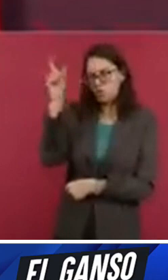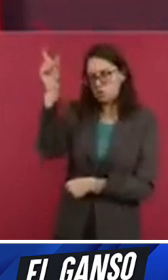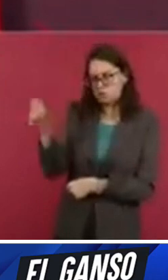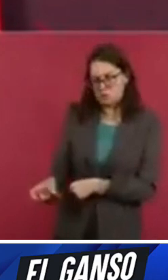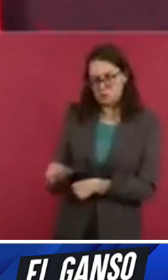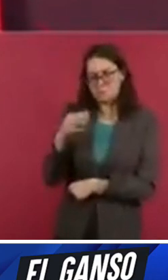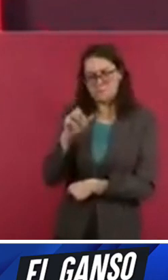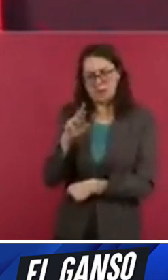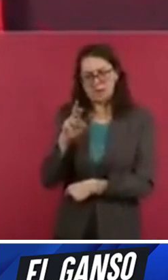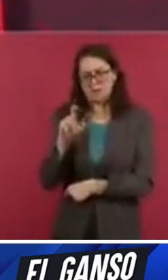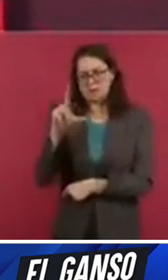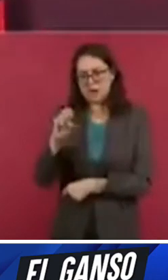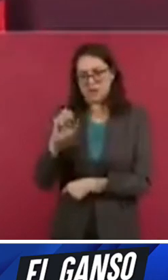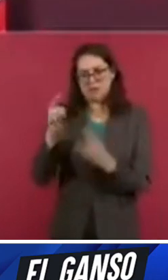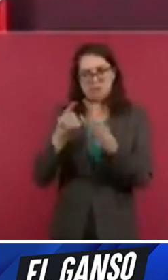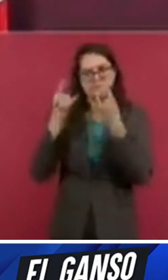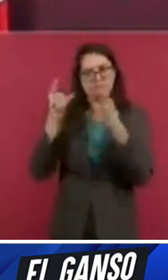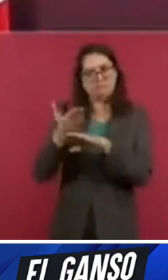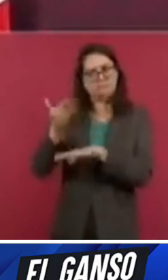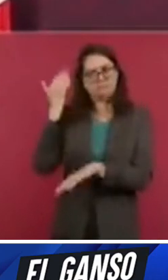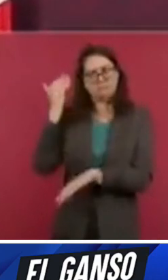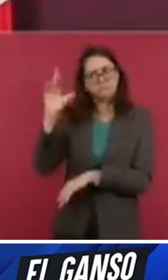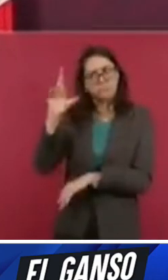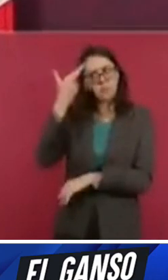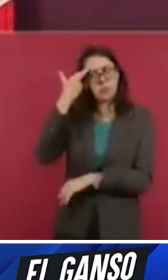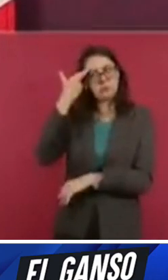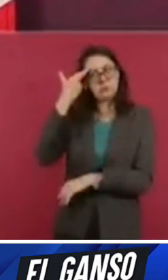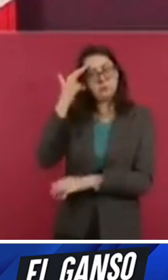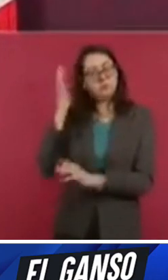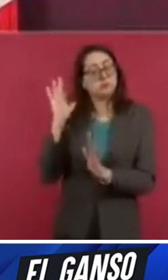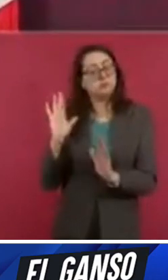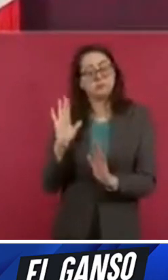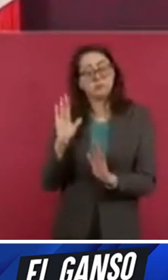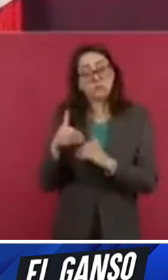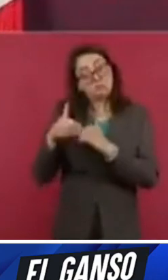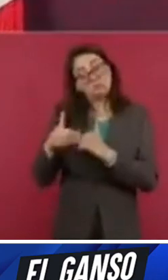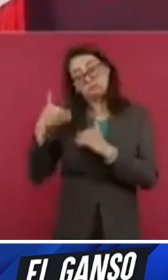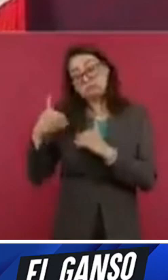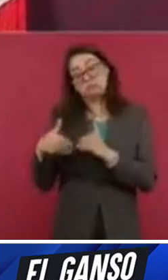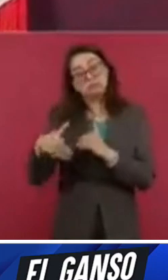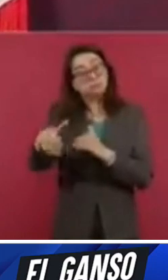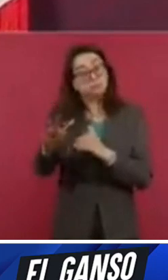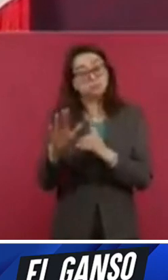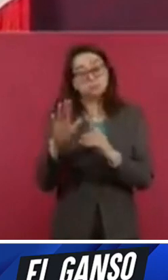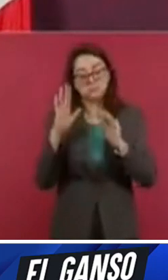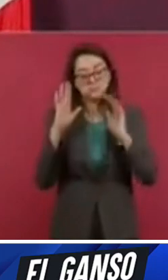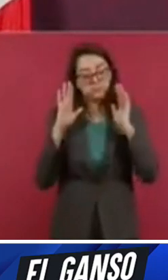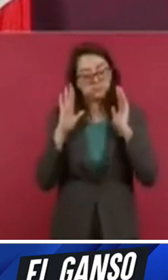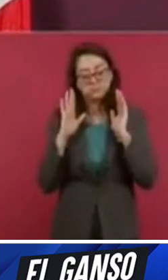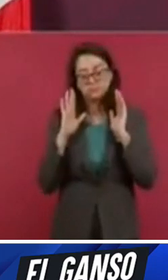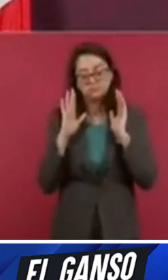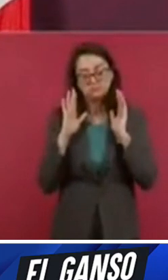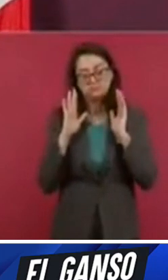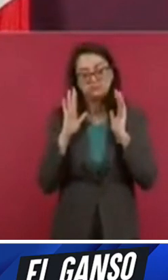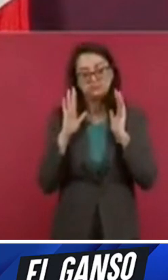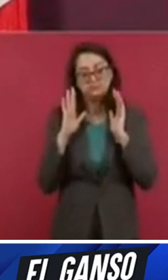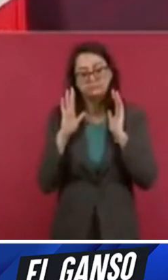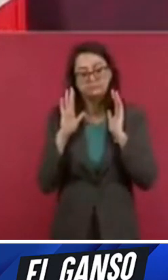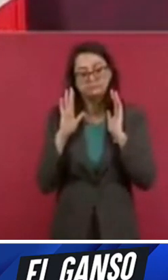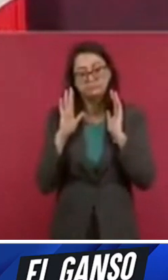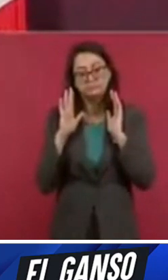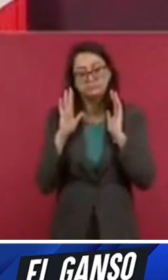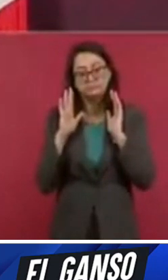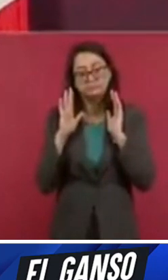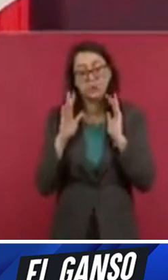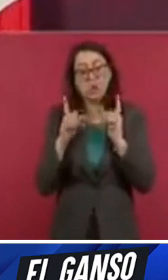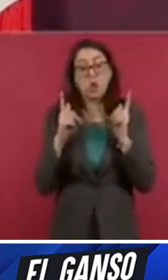antecedente y este Ojalá no y